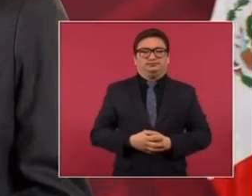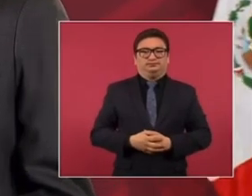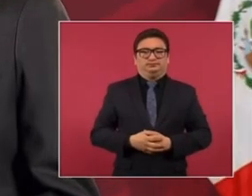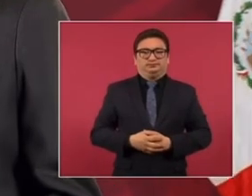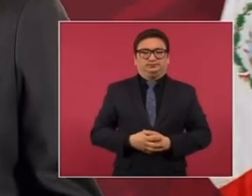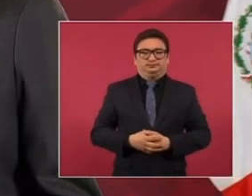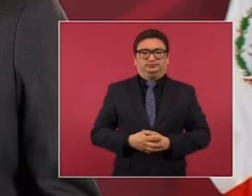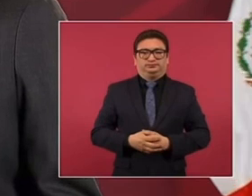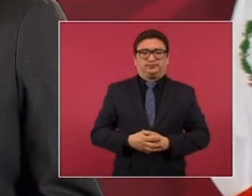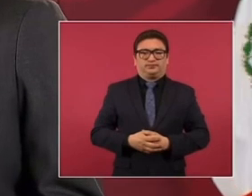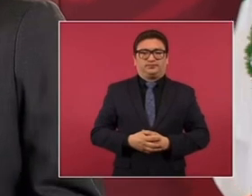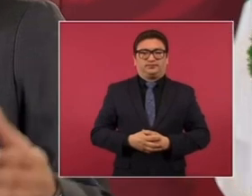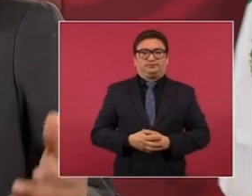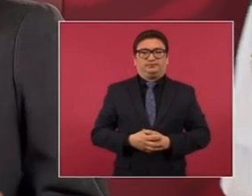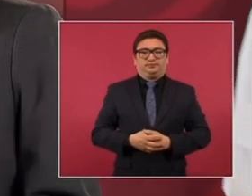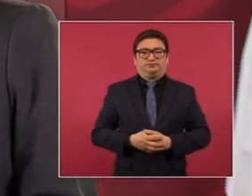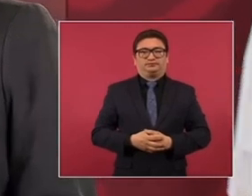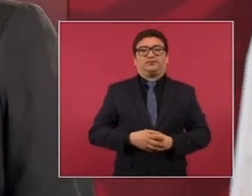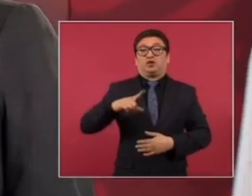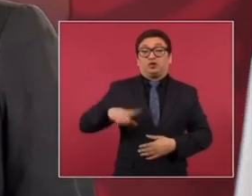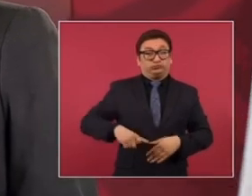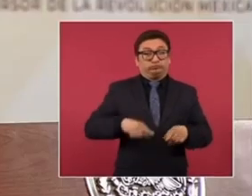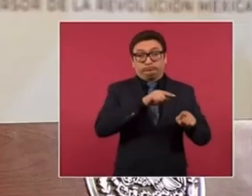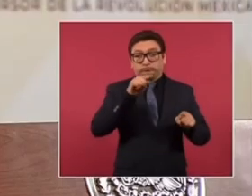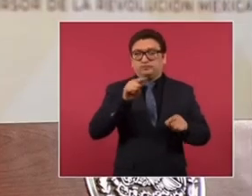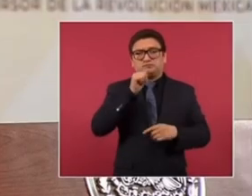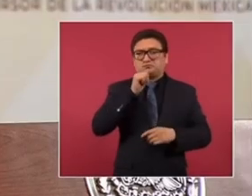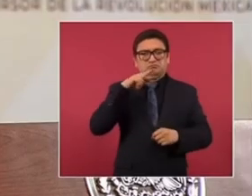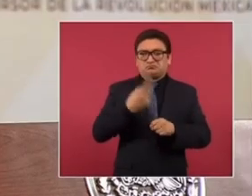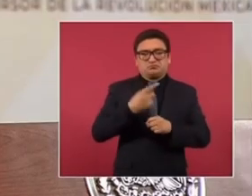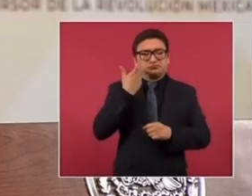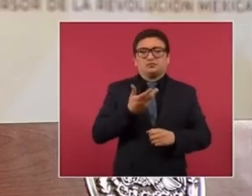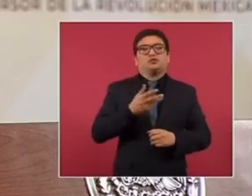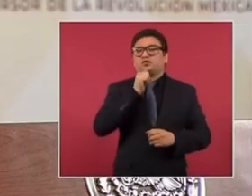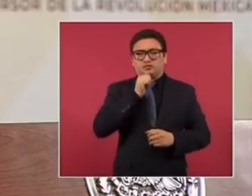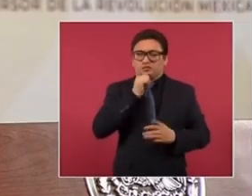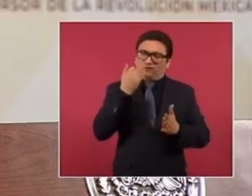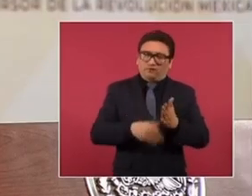sentido de parte de los gobiernos. Hace falta más trabajo